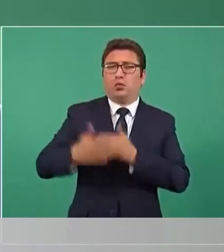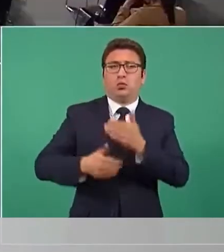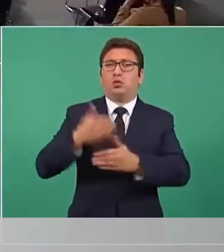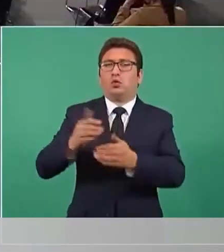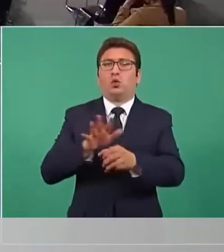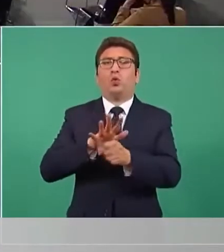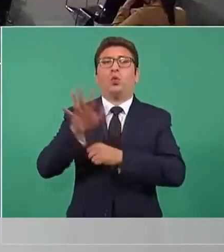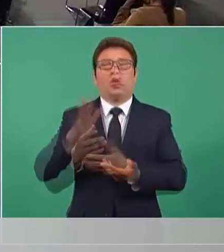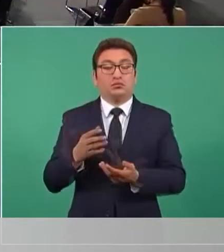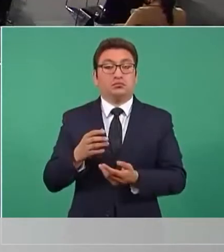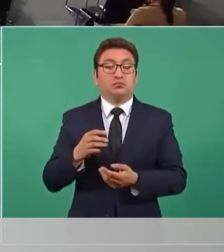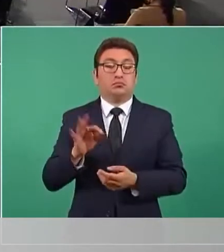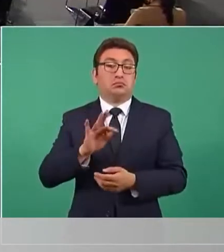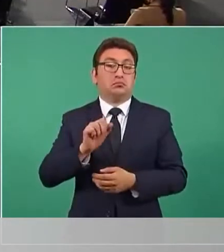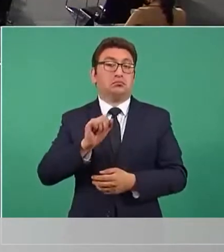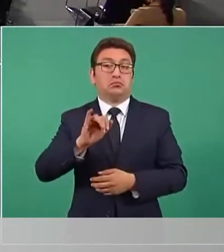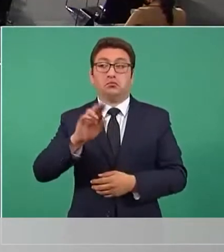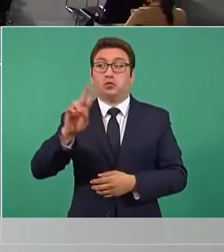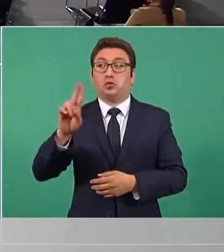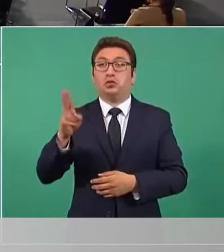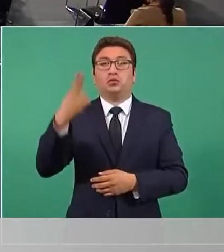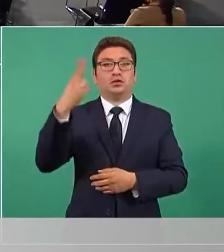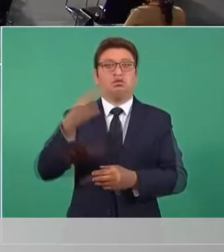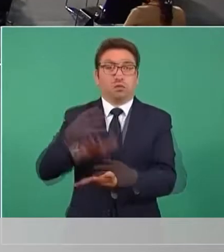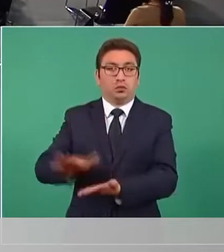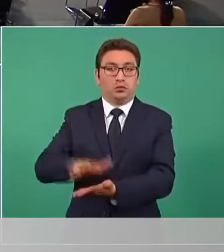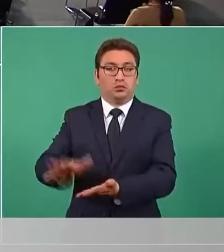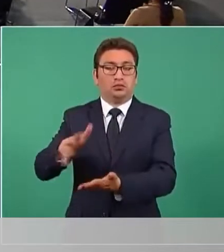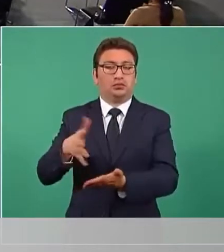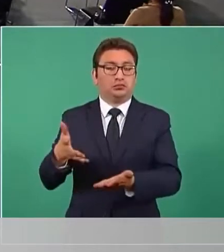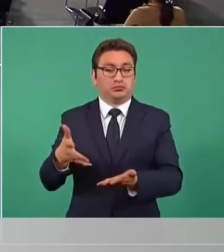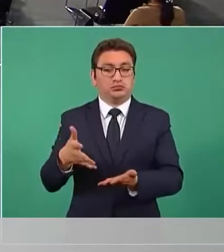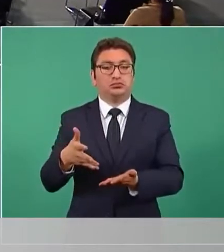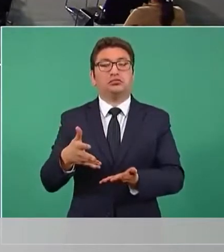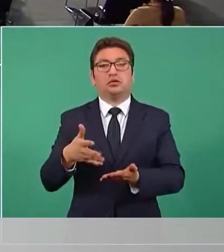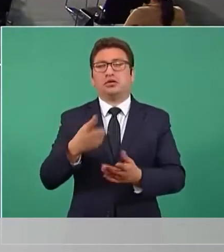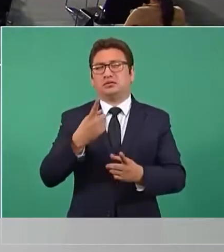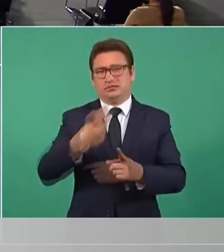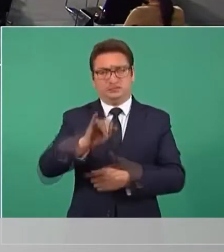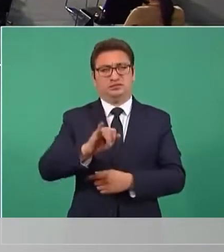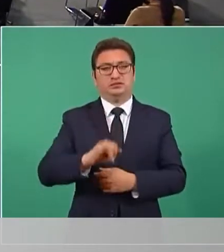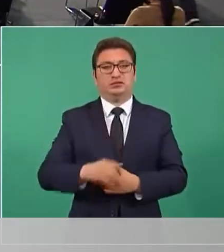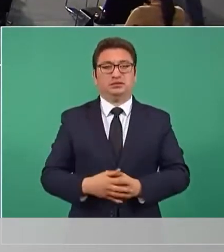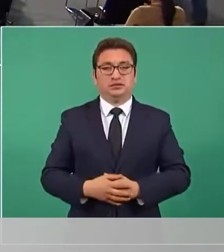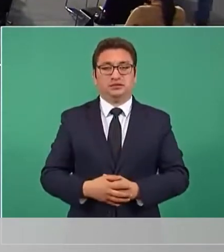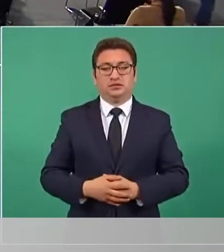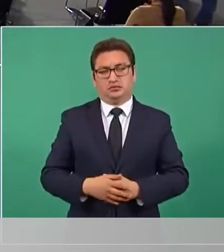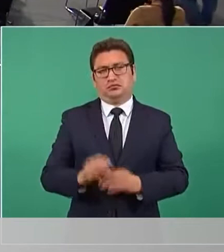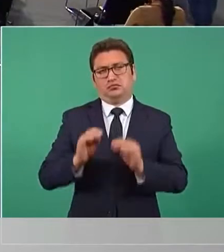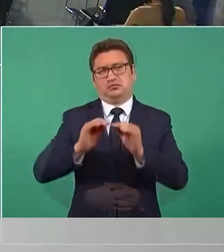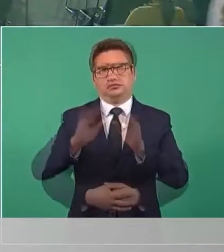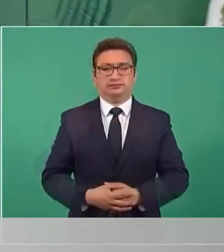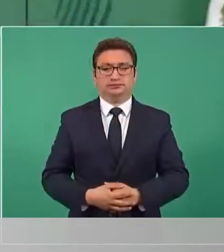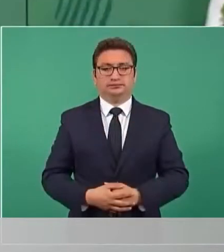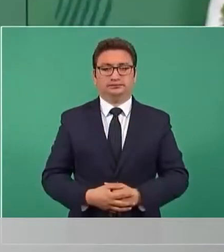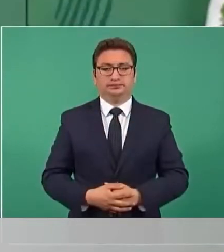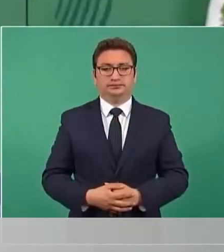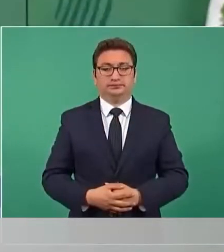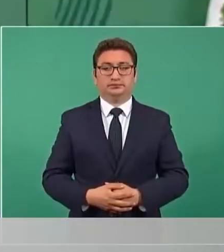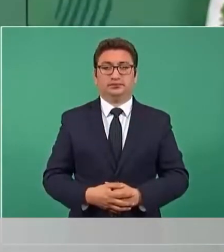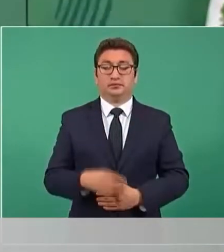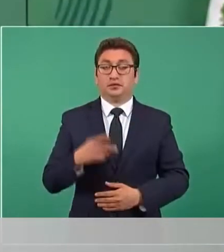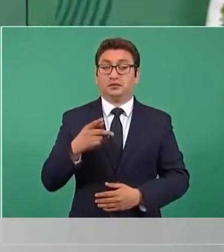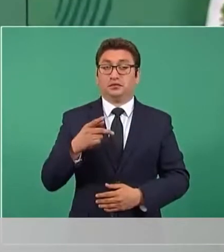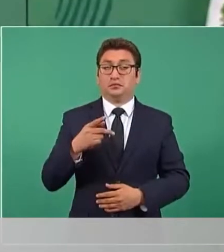la universidad si la imprenta si otras cosas desde luego pero